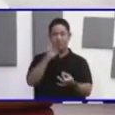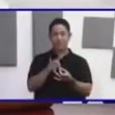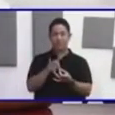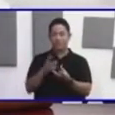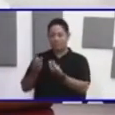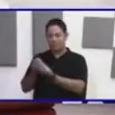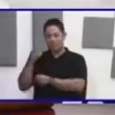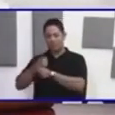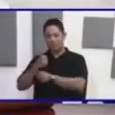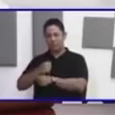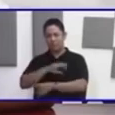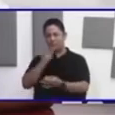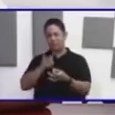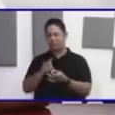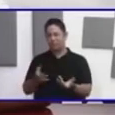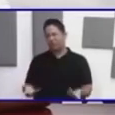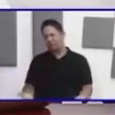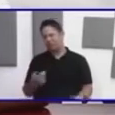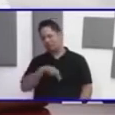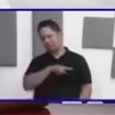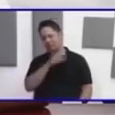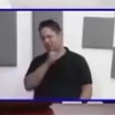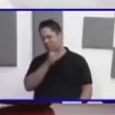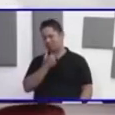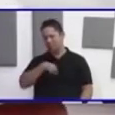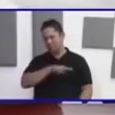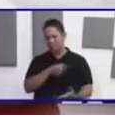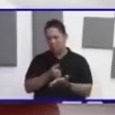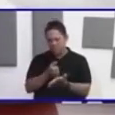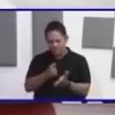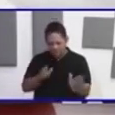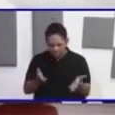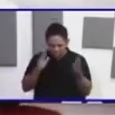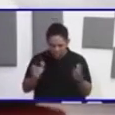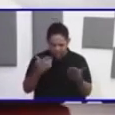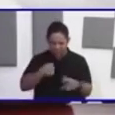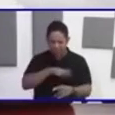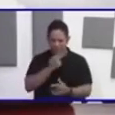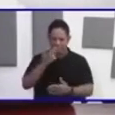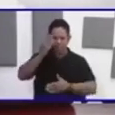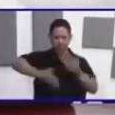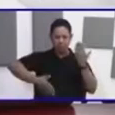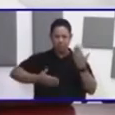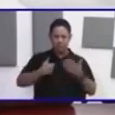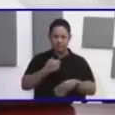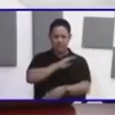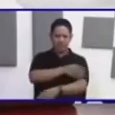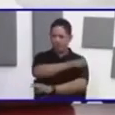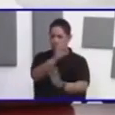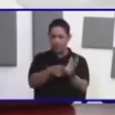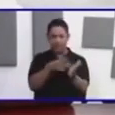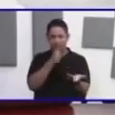equipo de trabajo no lo es. Nosotros hemos tenido el esfuerzo, tenemos limitaciones muchísimas en temas de